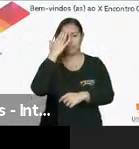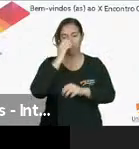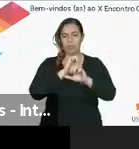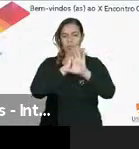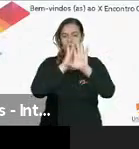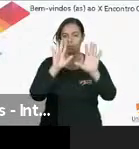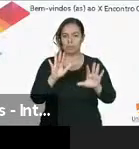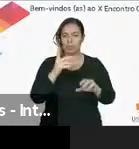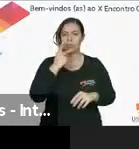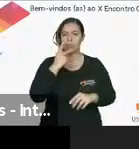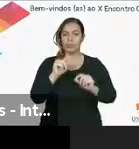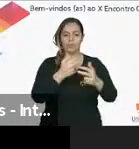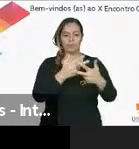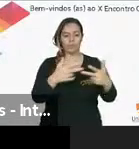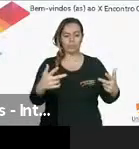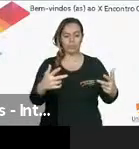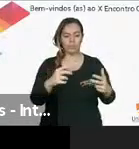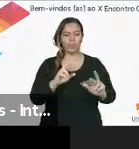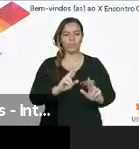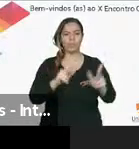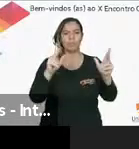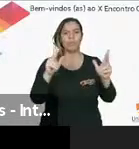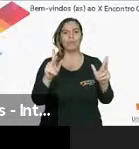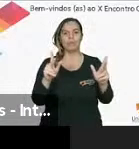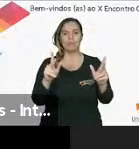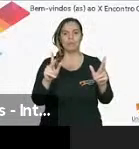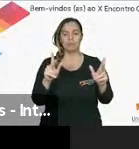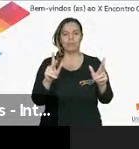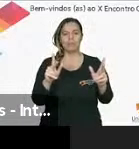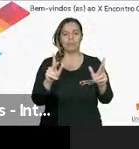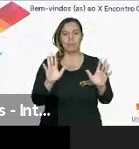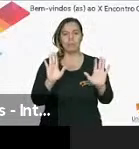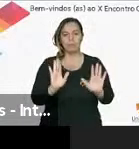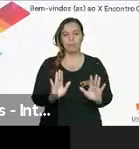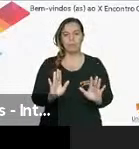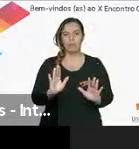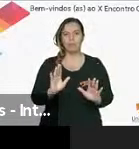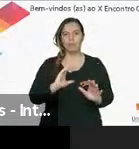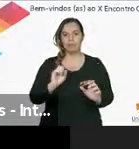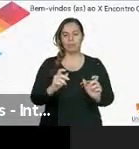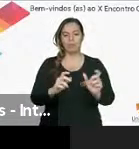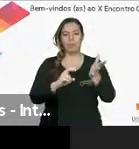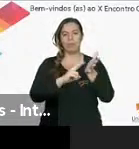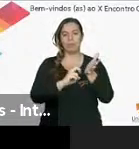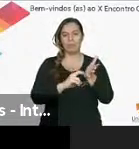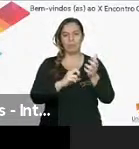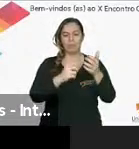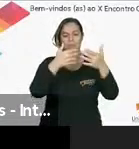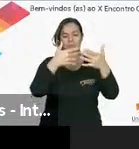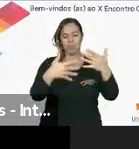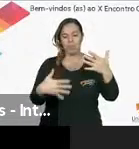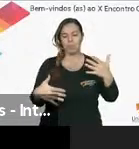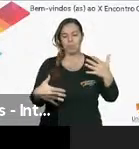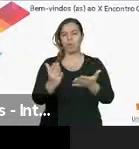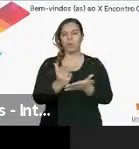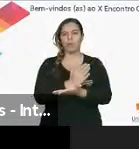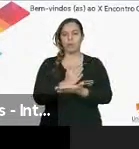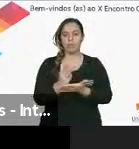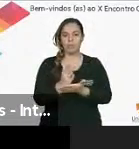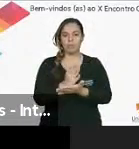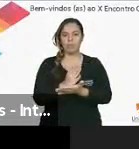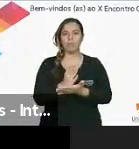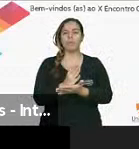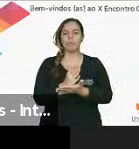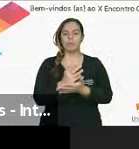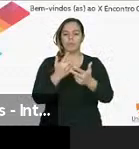dicen cosas diferentes. Ahí hice un pequeño repertorio de algunas de las cuestiones